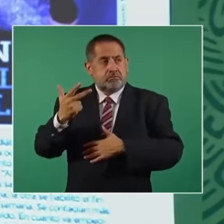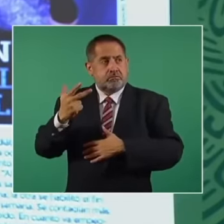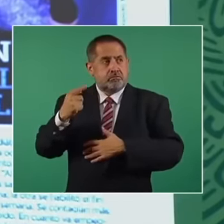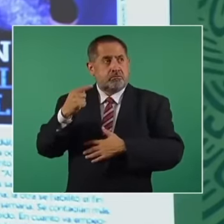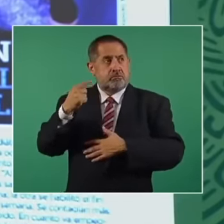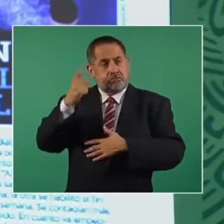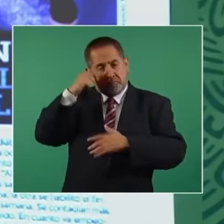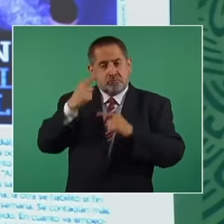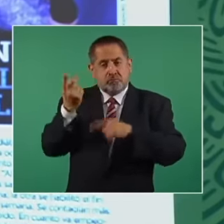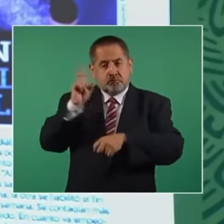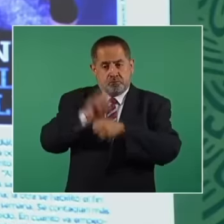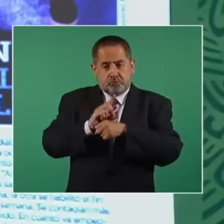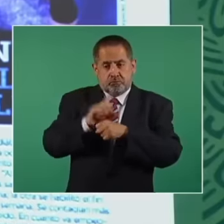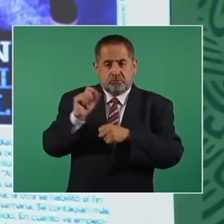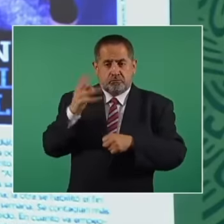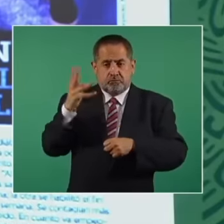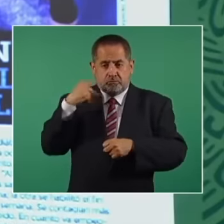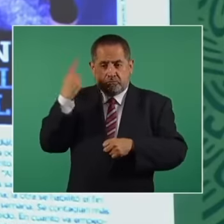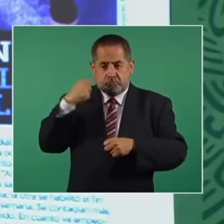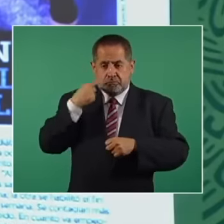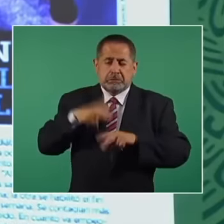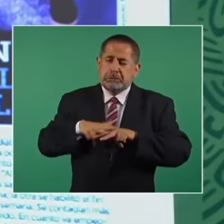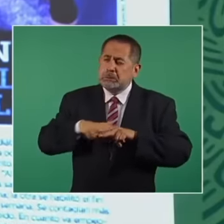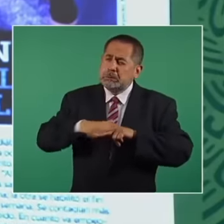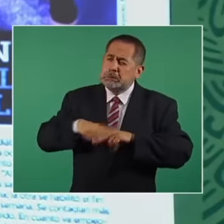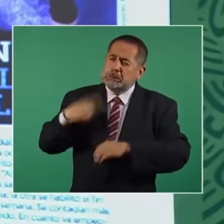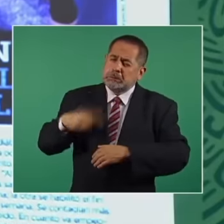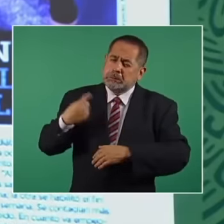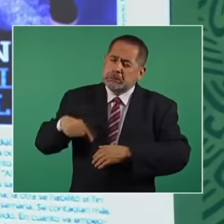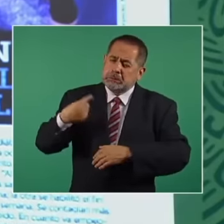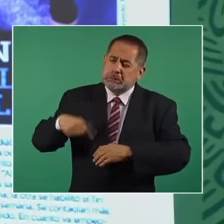yo en Palenque, 24 horas.